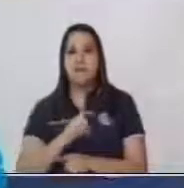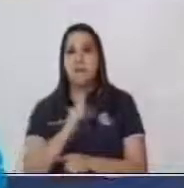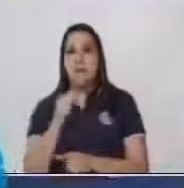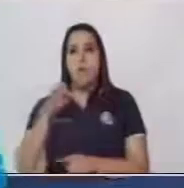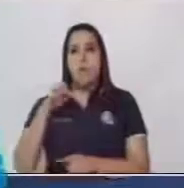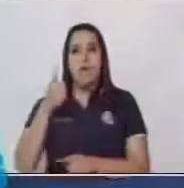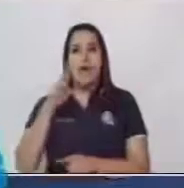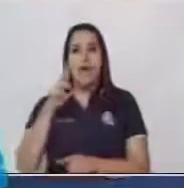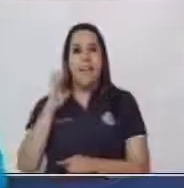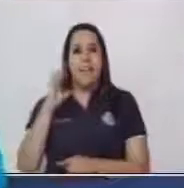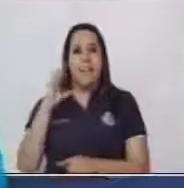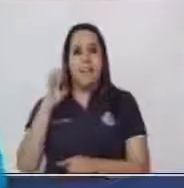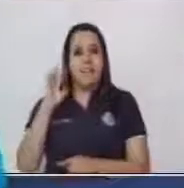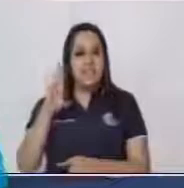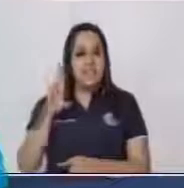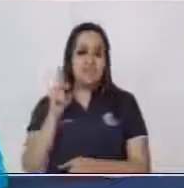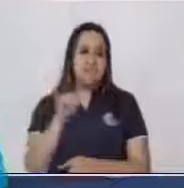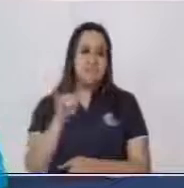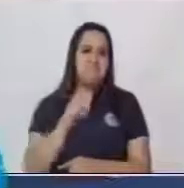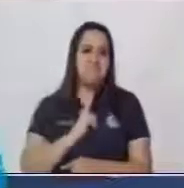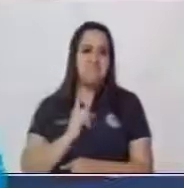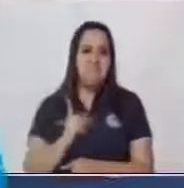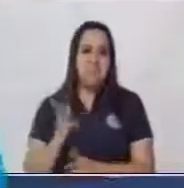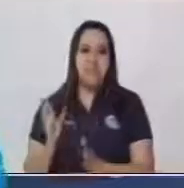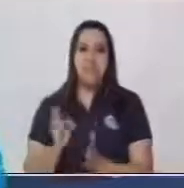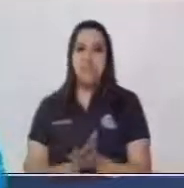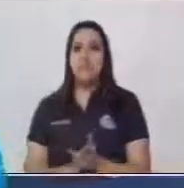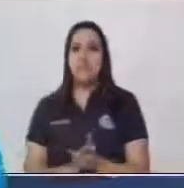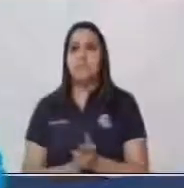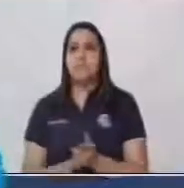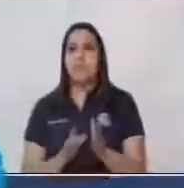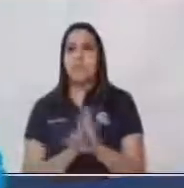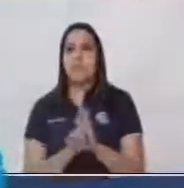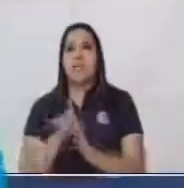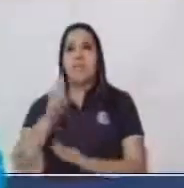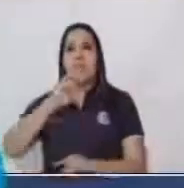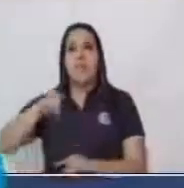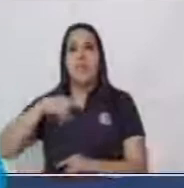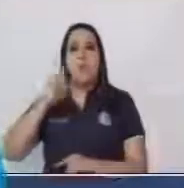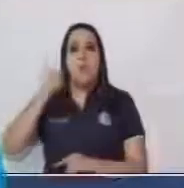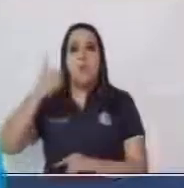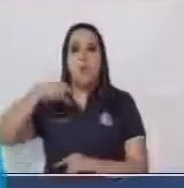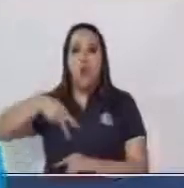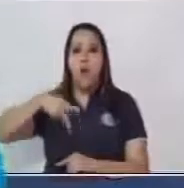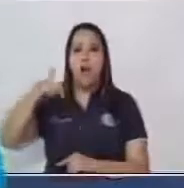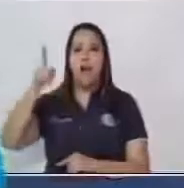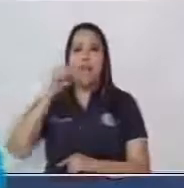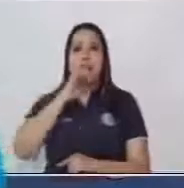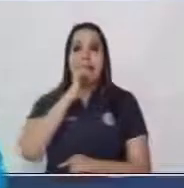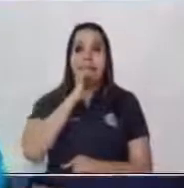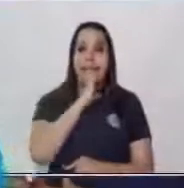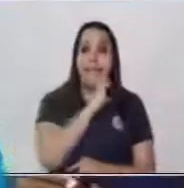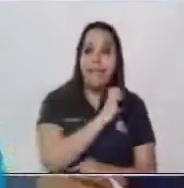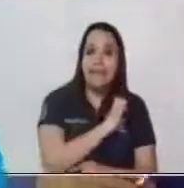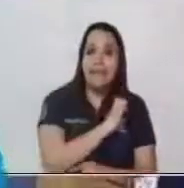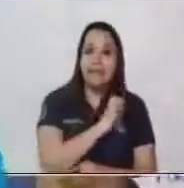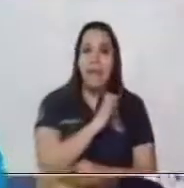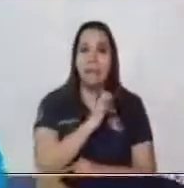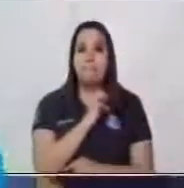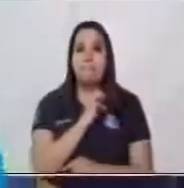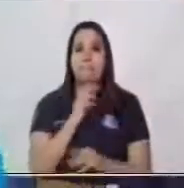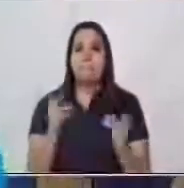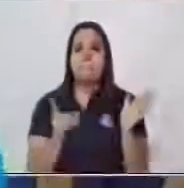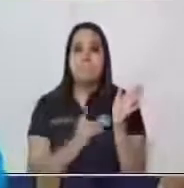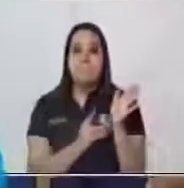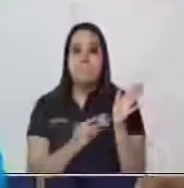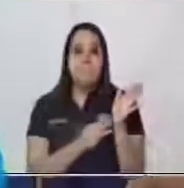copulativas con predicado nominal. Por ejemplo, Juan Martínez es médico. Si tú observas, tenemos un